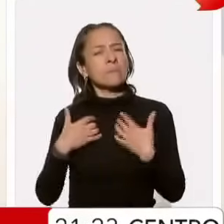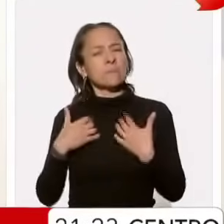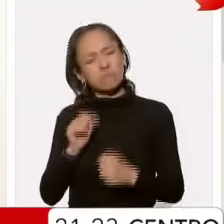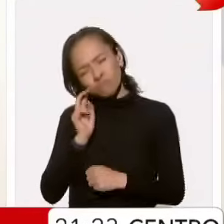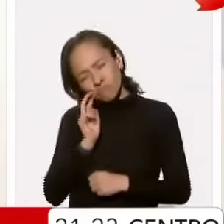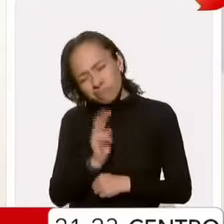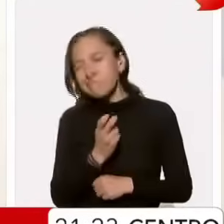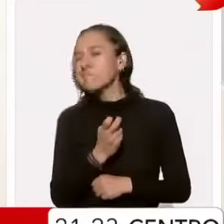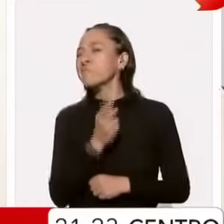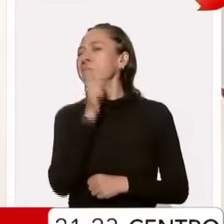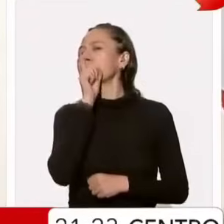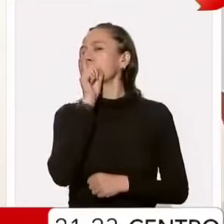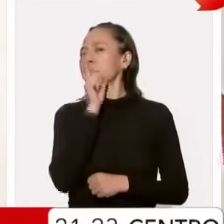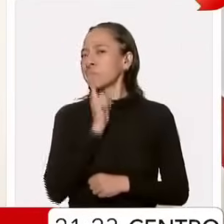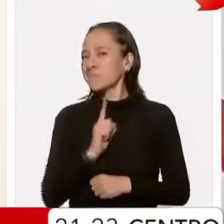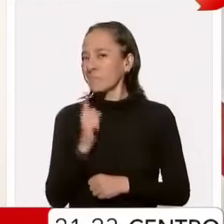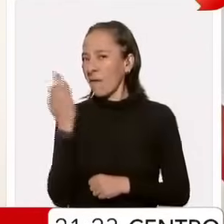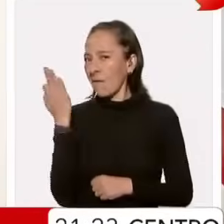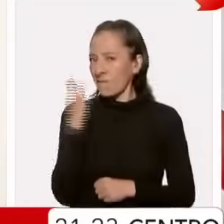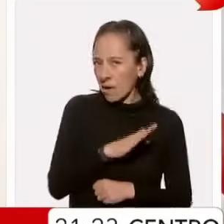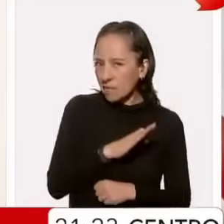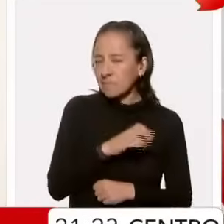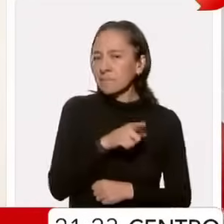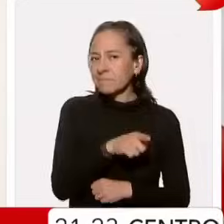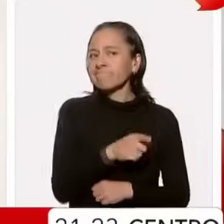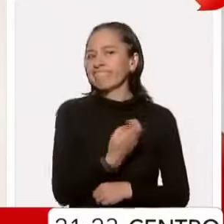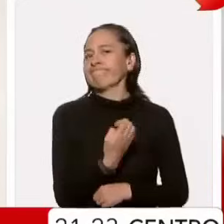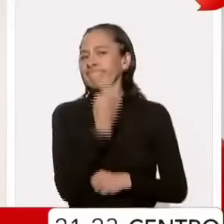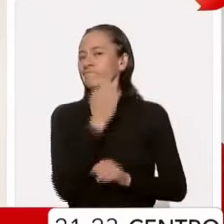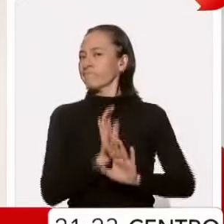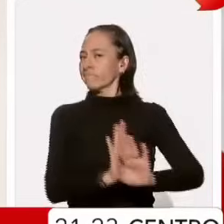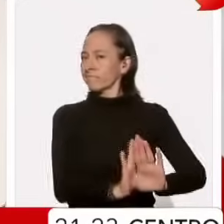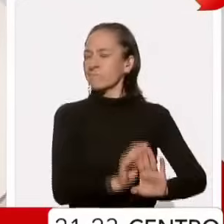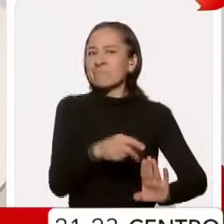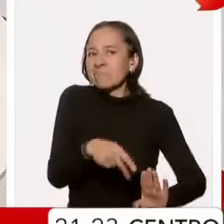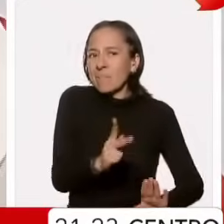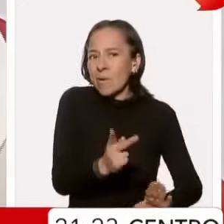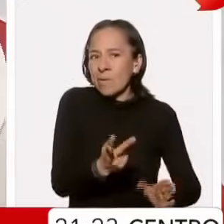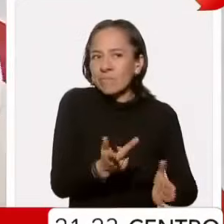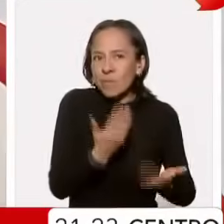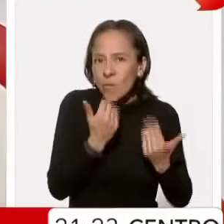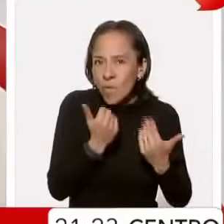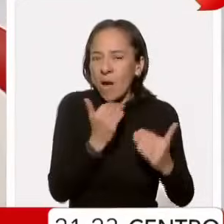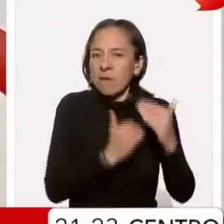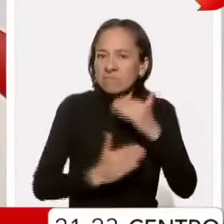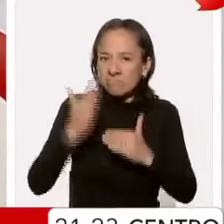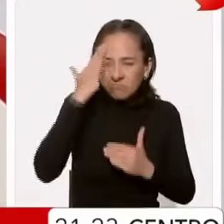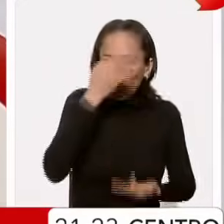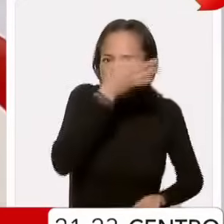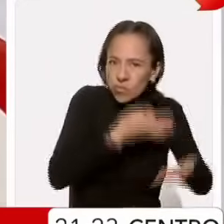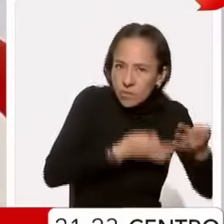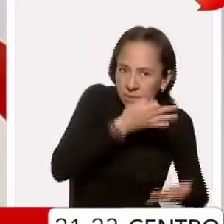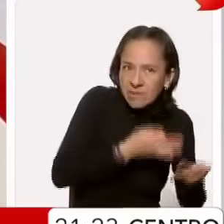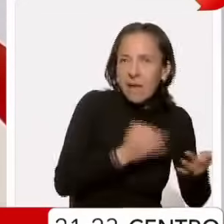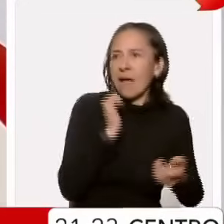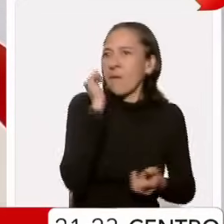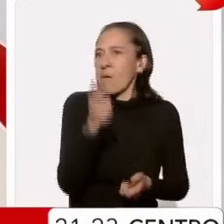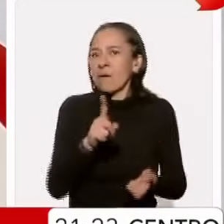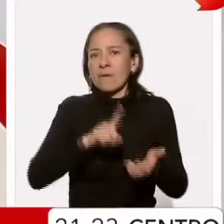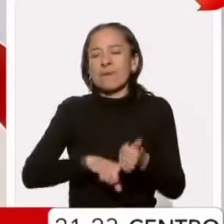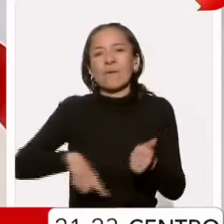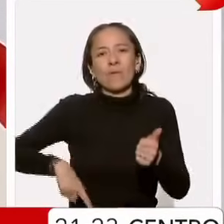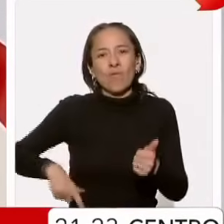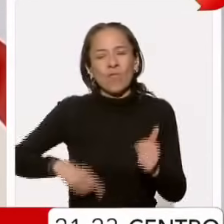punto de vista de que pudiera haber una autoridad electoral, una autoridad judicial, una autoridad cualquiera que pudiese